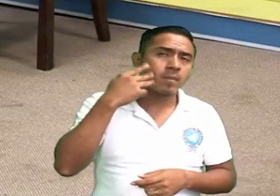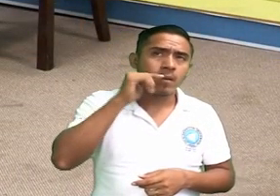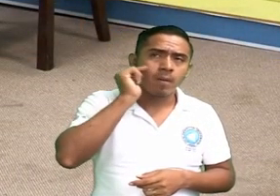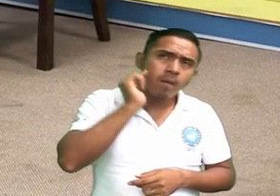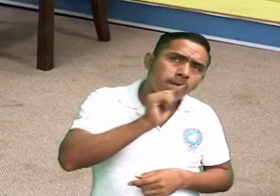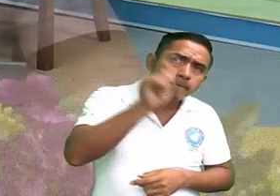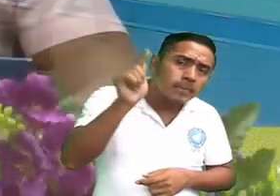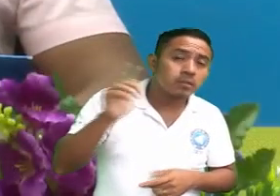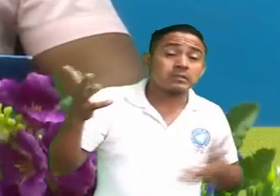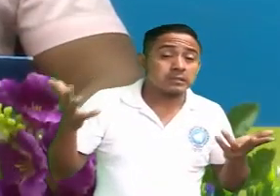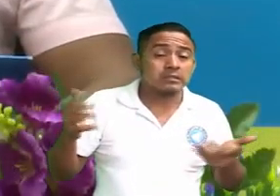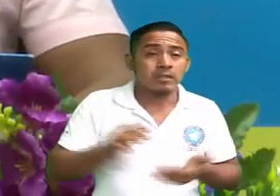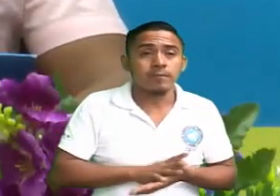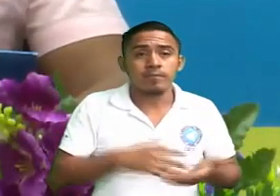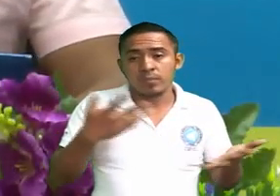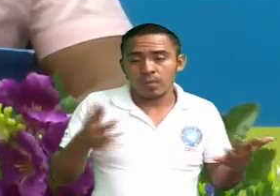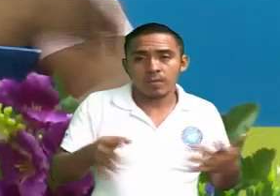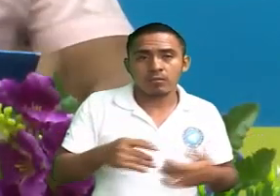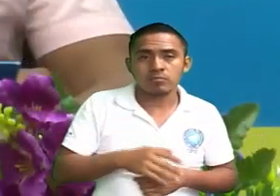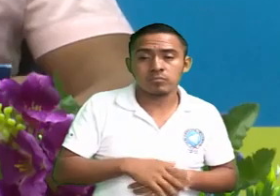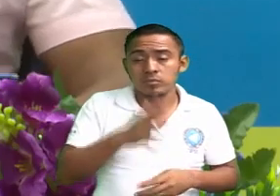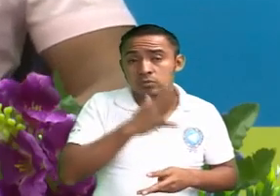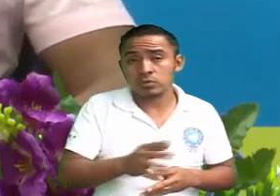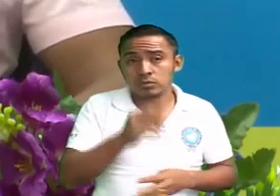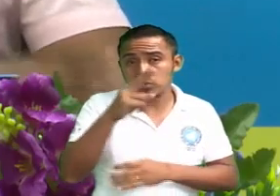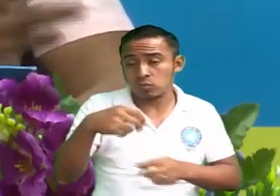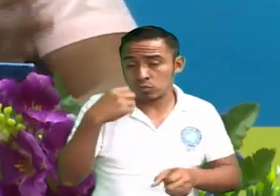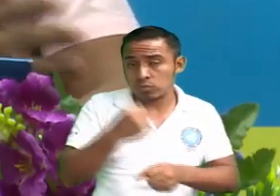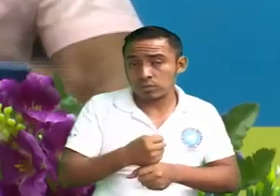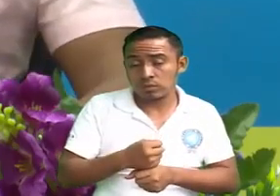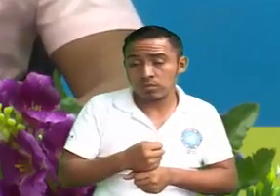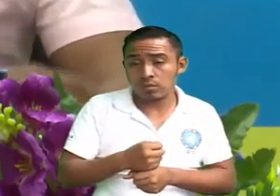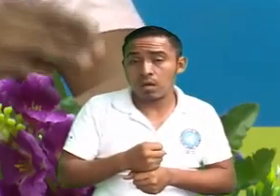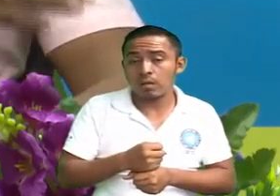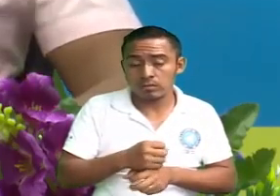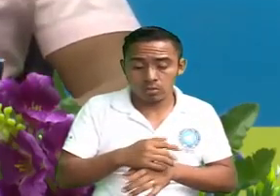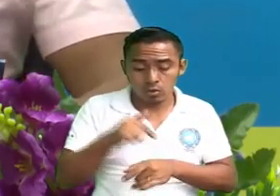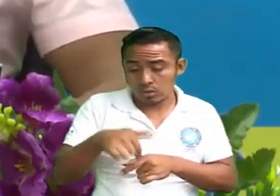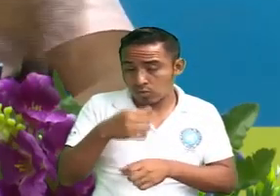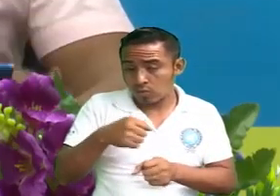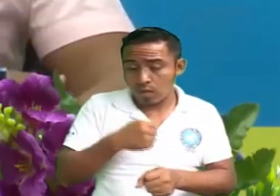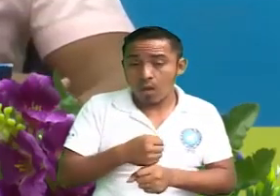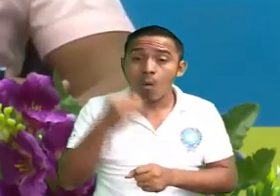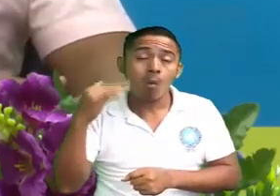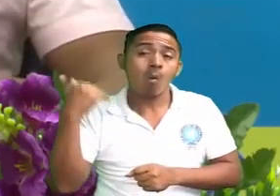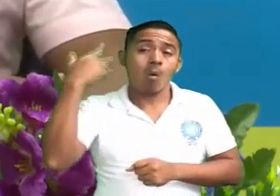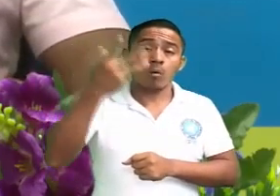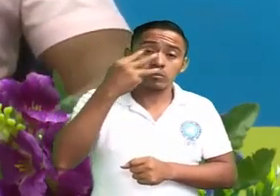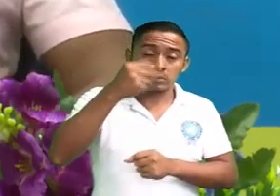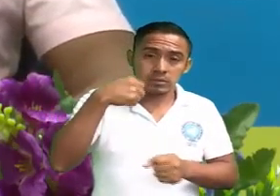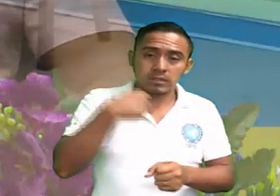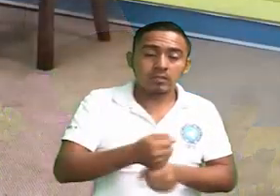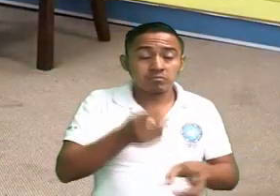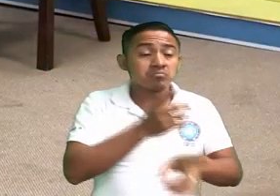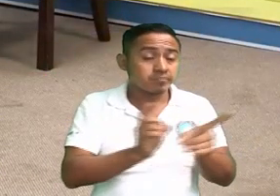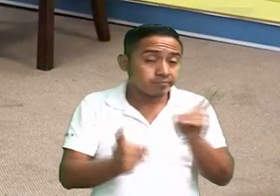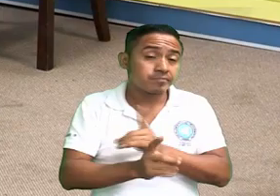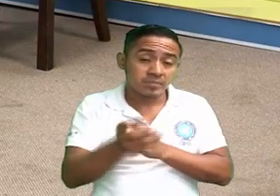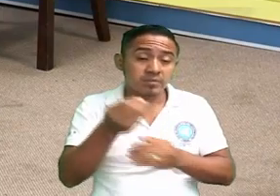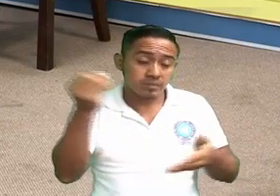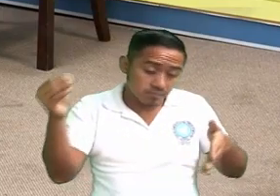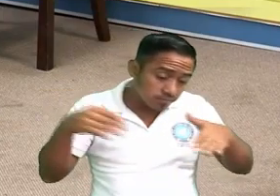niños. Entonces él le cuesta un poquito, no es como cuando ya en primer nivel, que es los 3 años, para que él empiece a